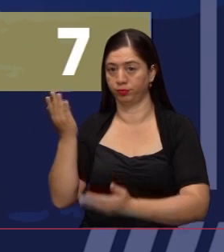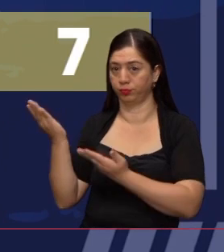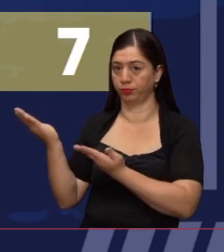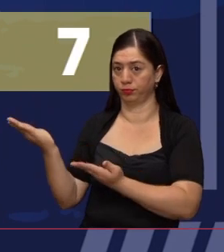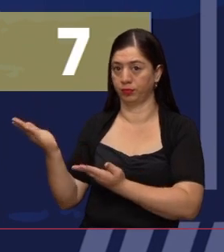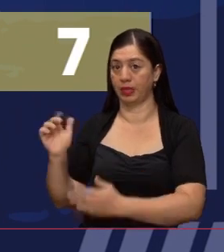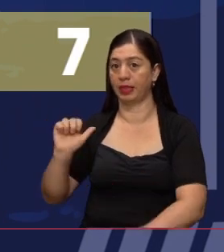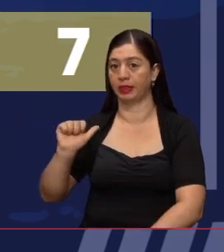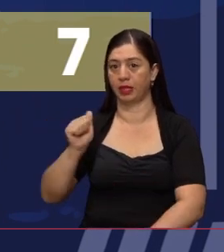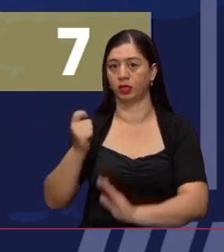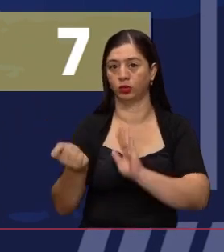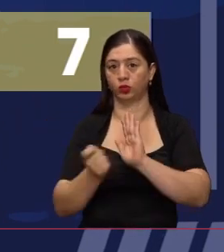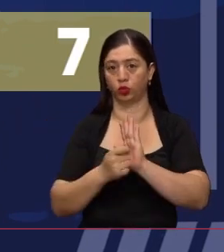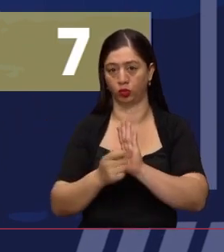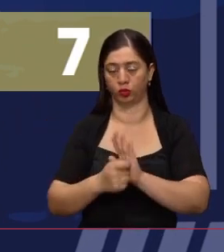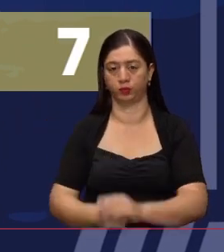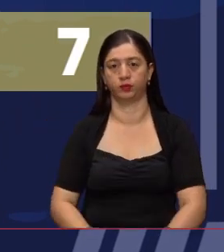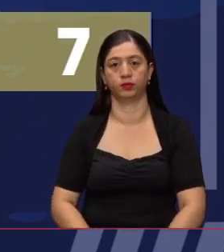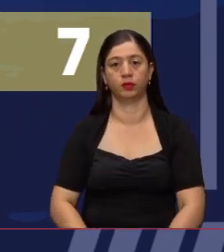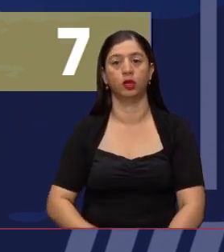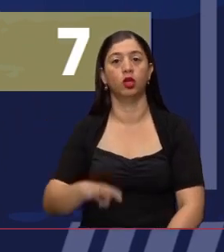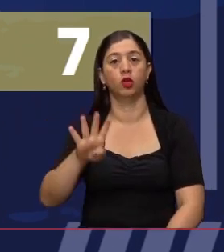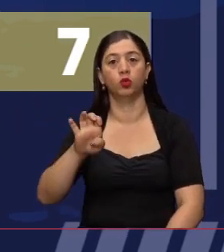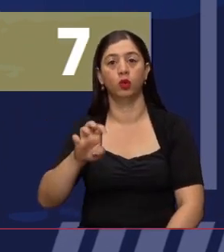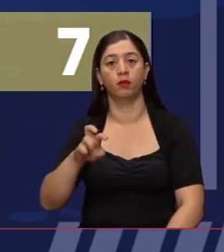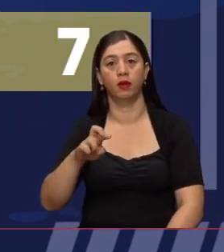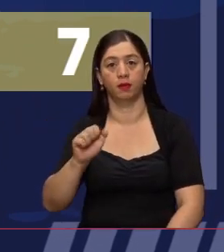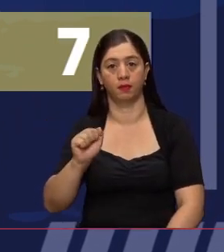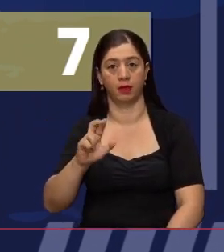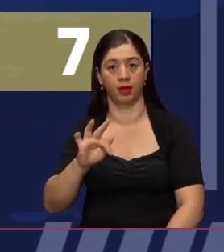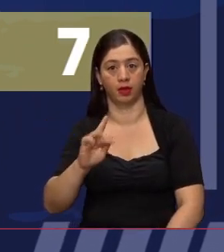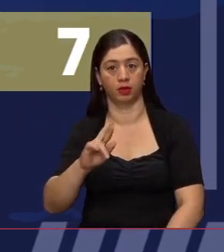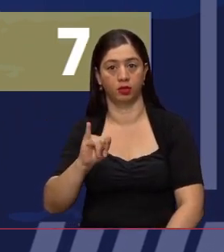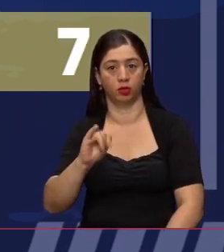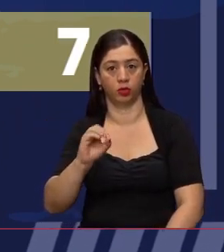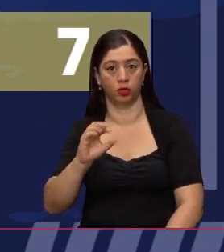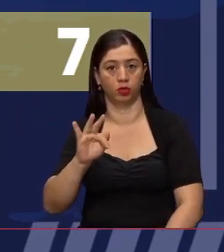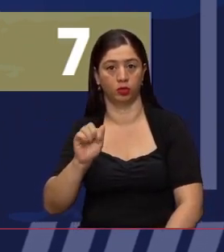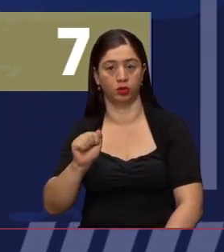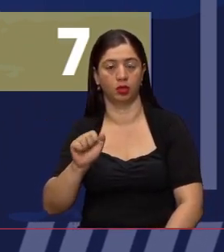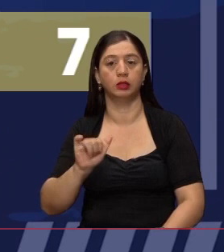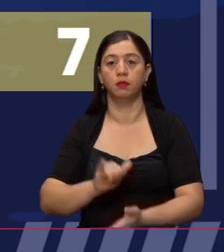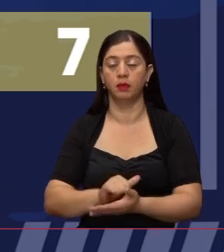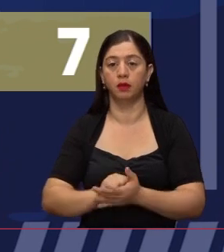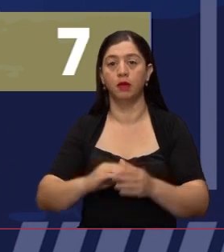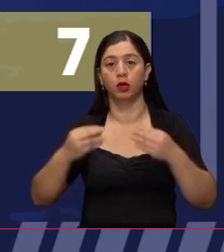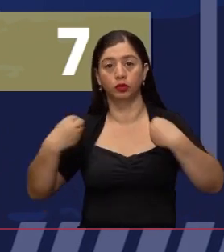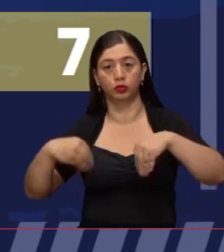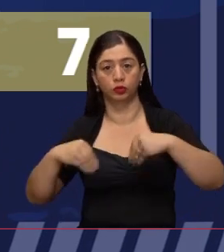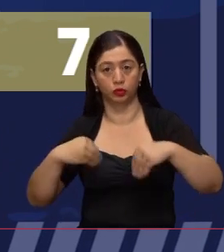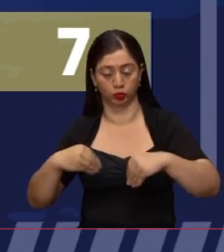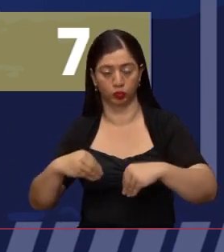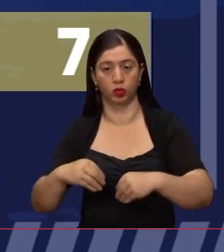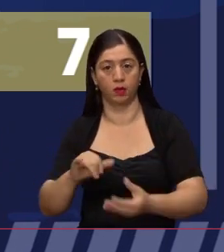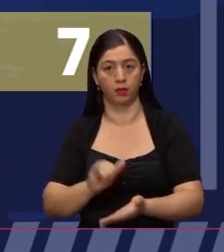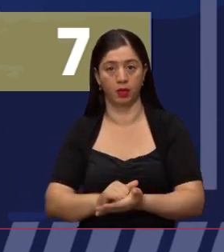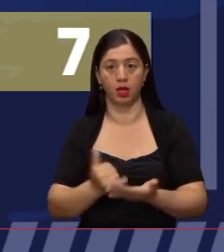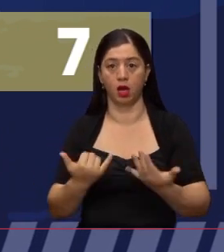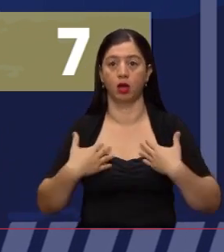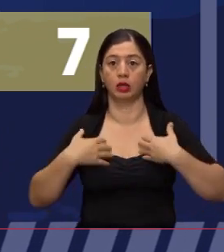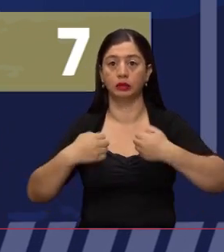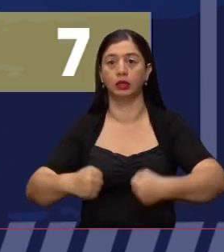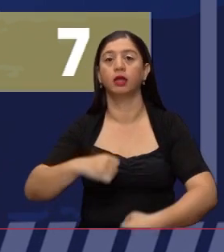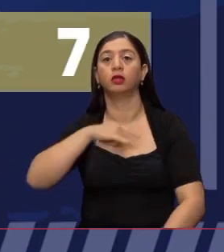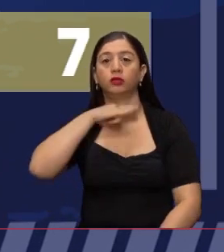tiene 10 puntos. Después viene con 9 Patriotas, los mismos que Cortuluá, que es el primer equipo del suroccidente colombiano, ahora tiene su sede en